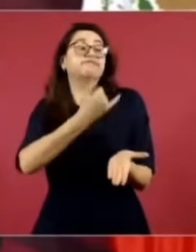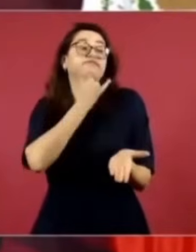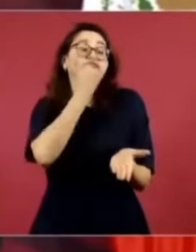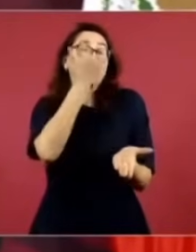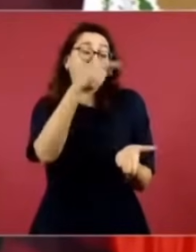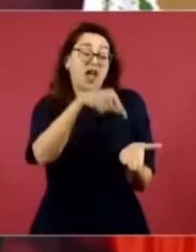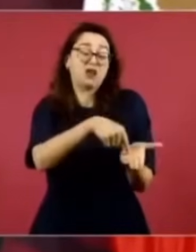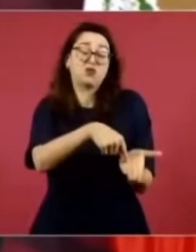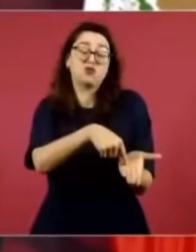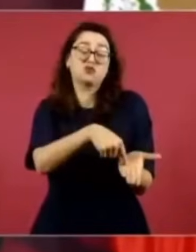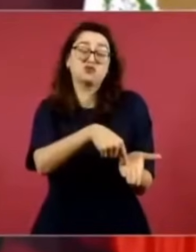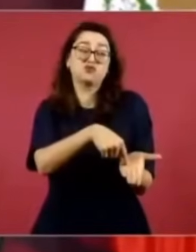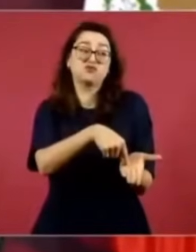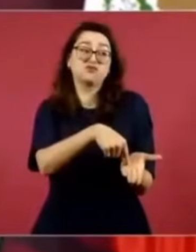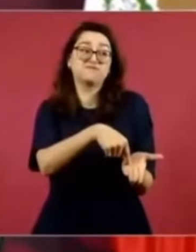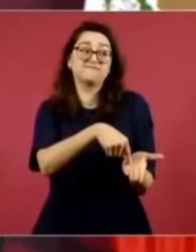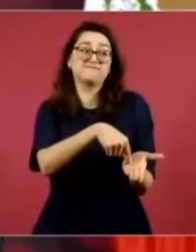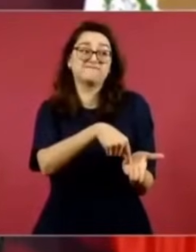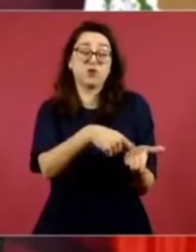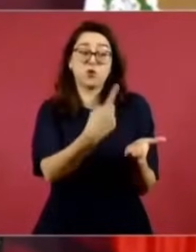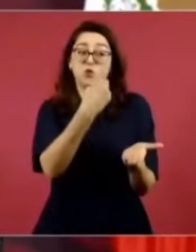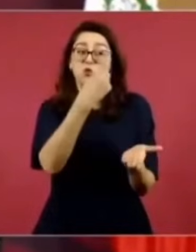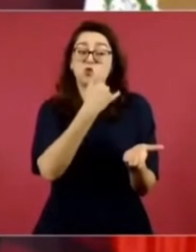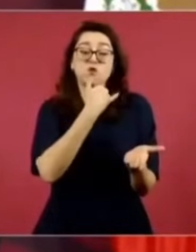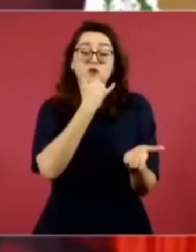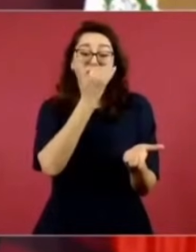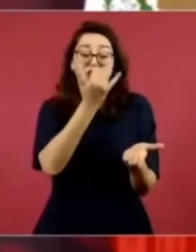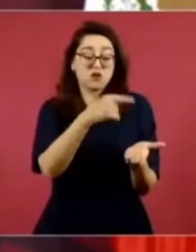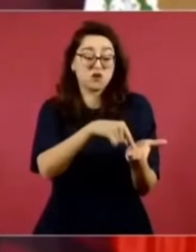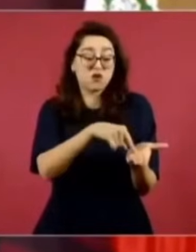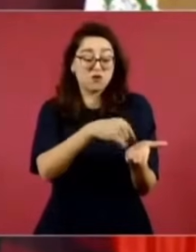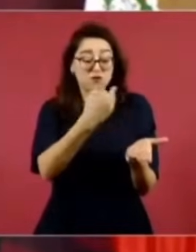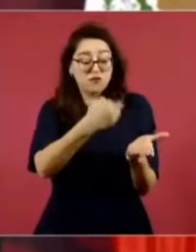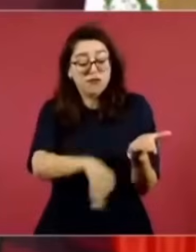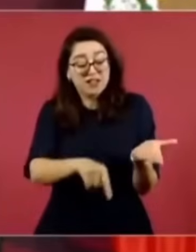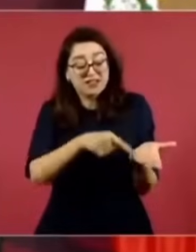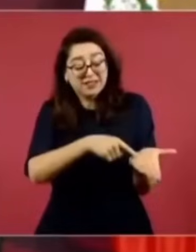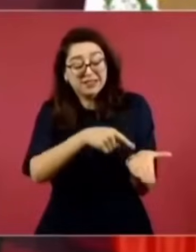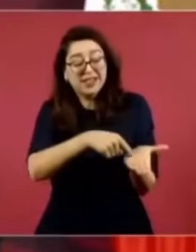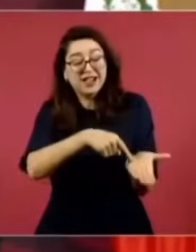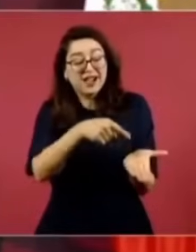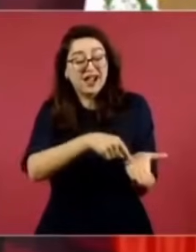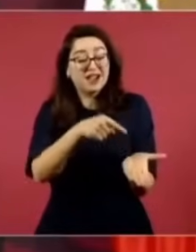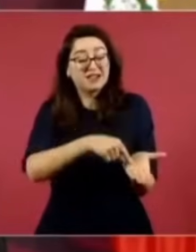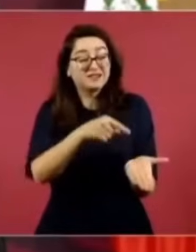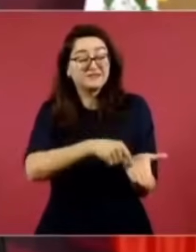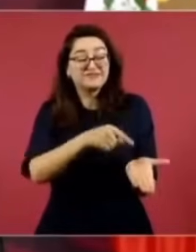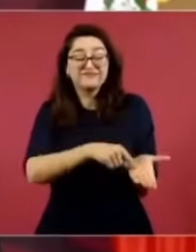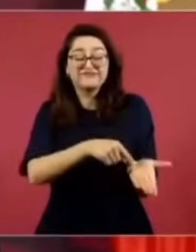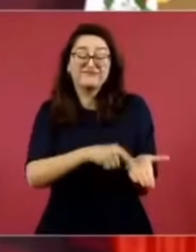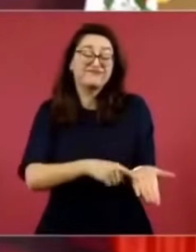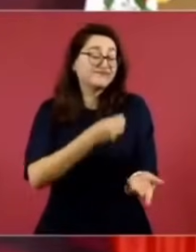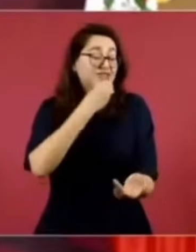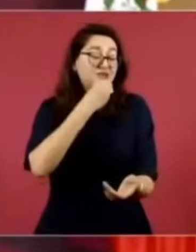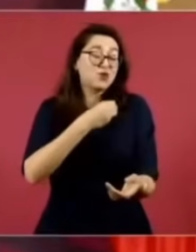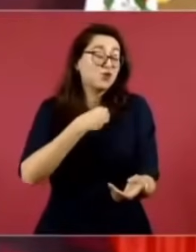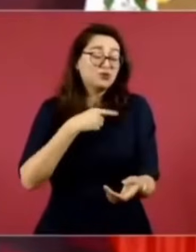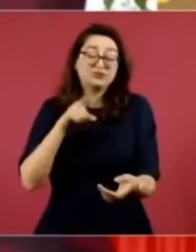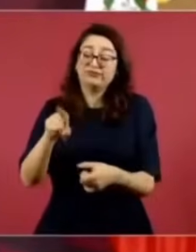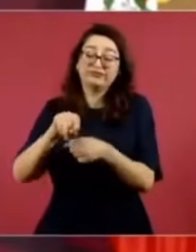la averiguación, que faltó una firma, aunque se trate